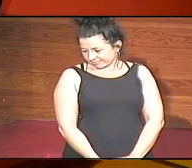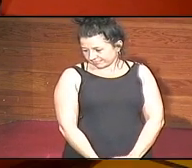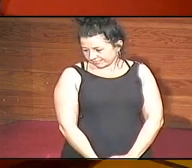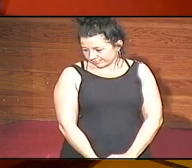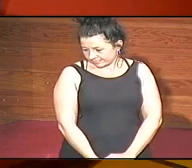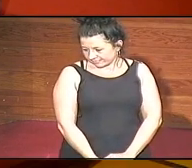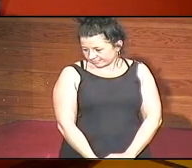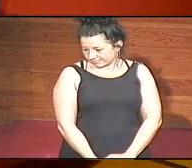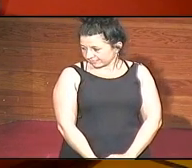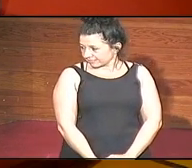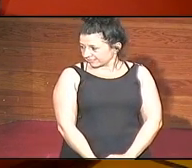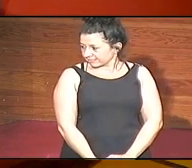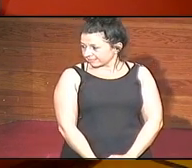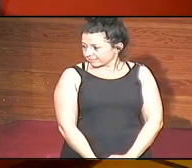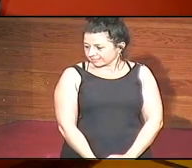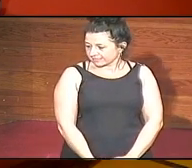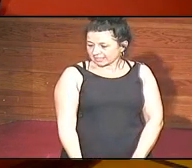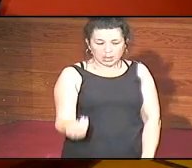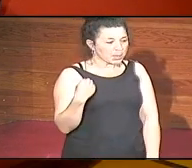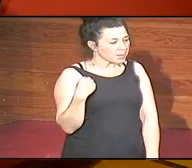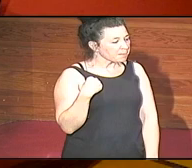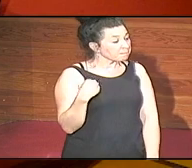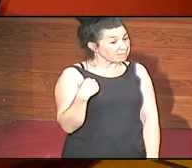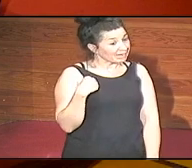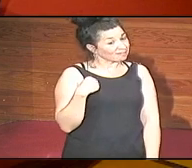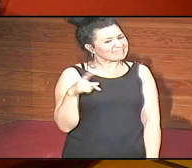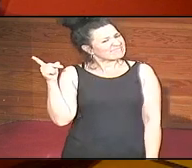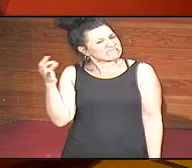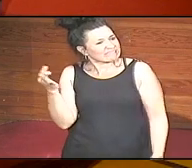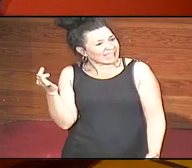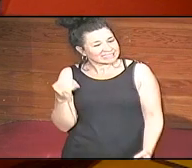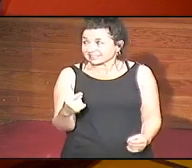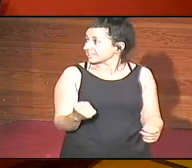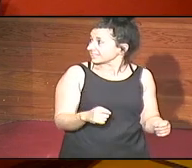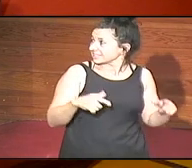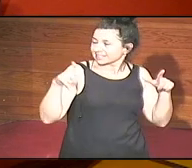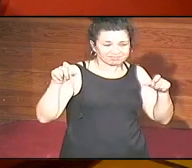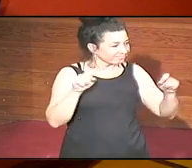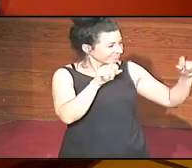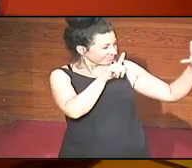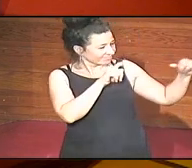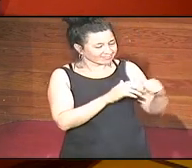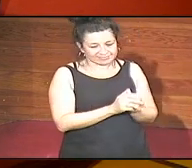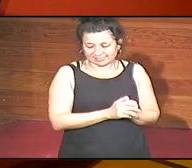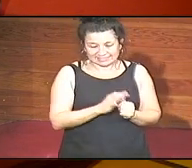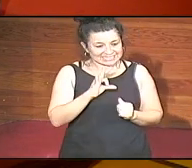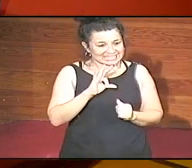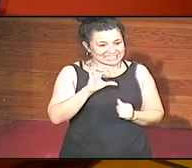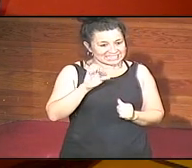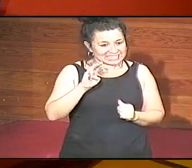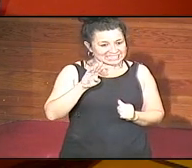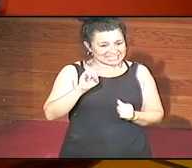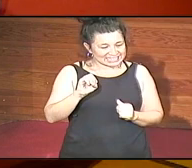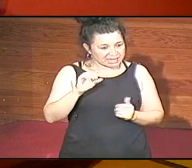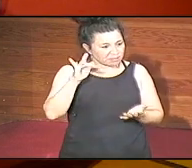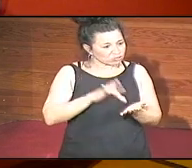y me preguntan eso que es hago esta y así estoy un poco de tiempo este es el cepo que es un amigo de